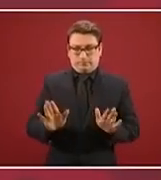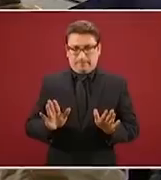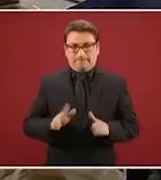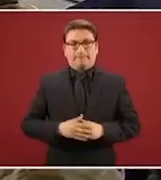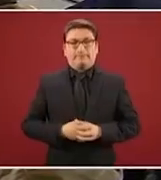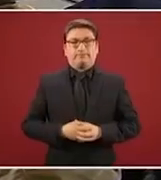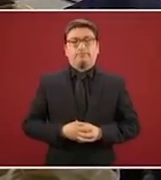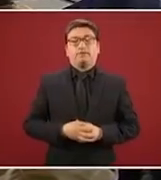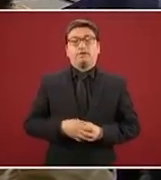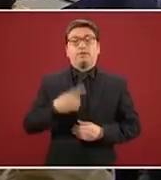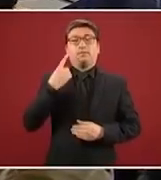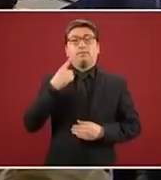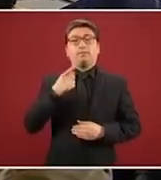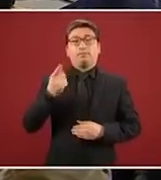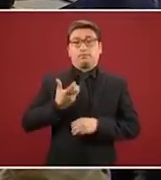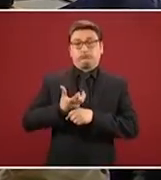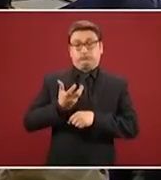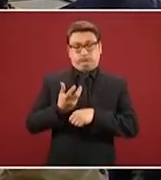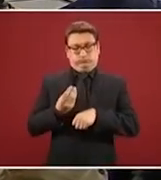que no hubiese